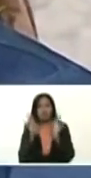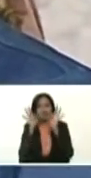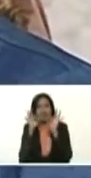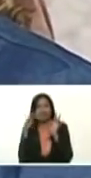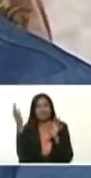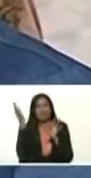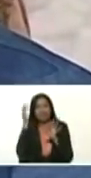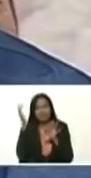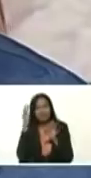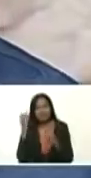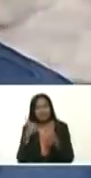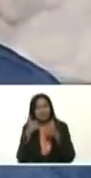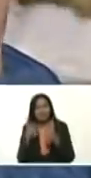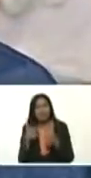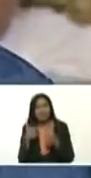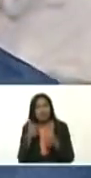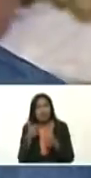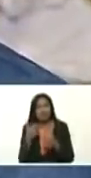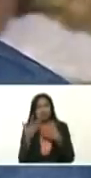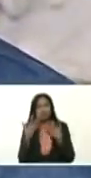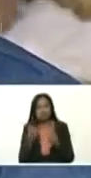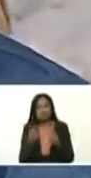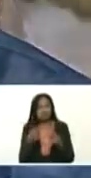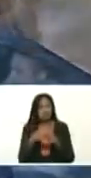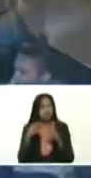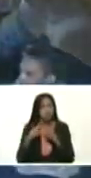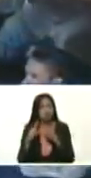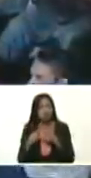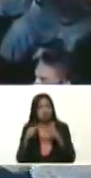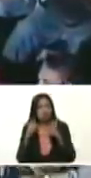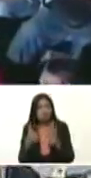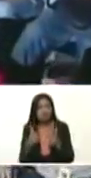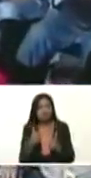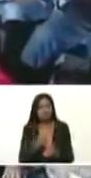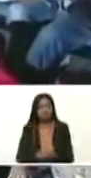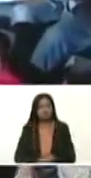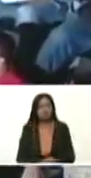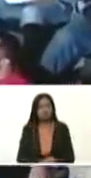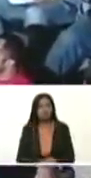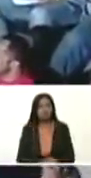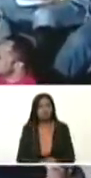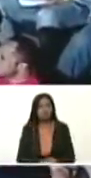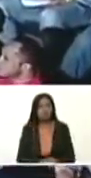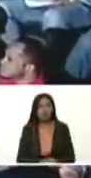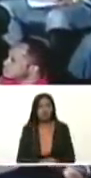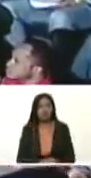y bien en, bien en entendimiento con el conocimiento para eso.